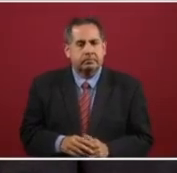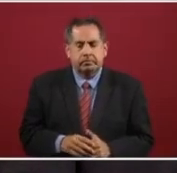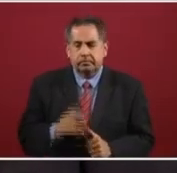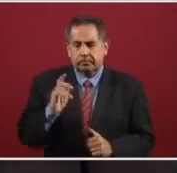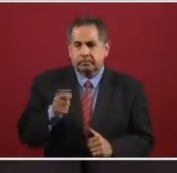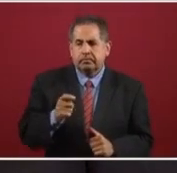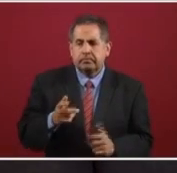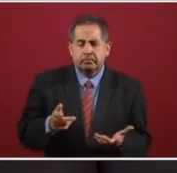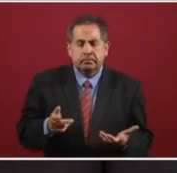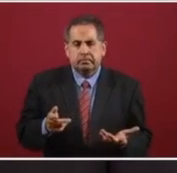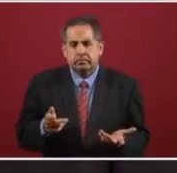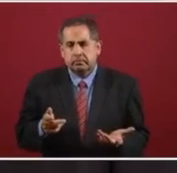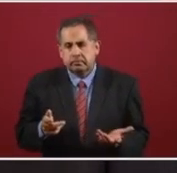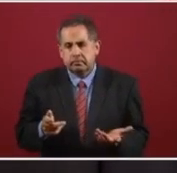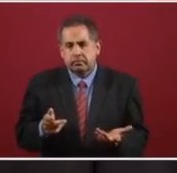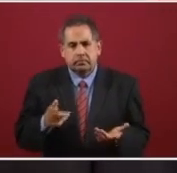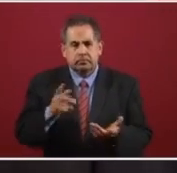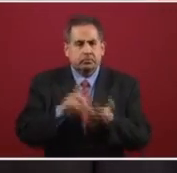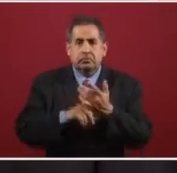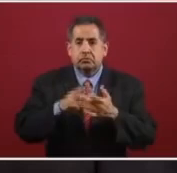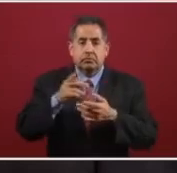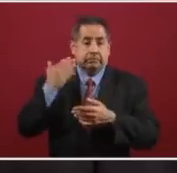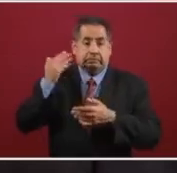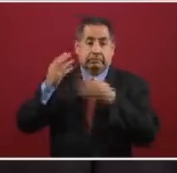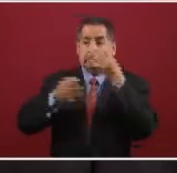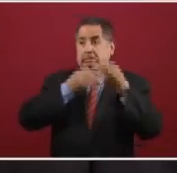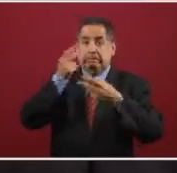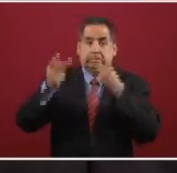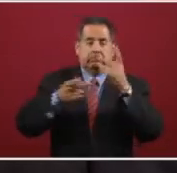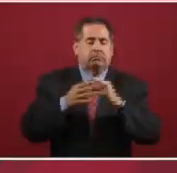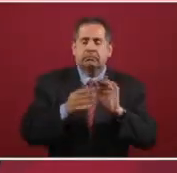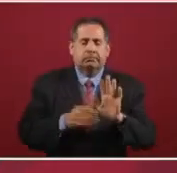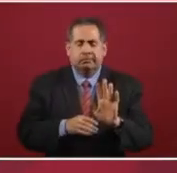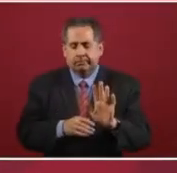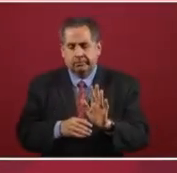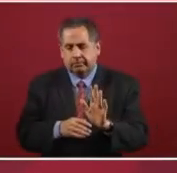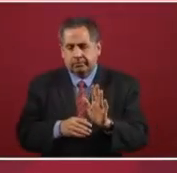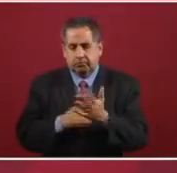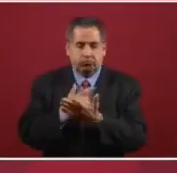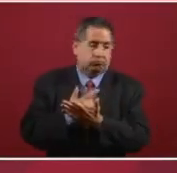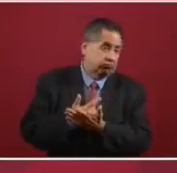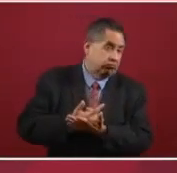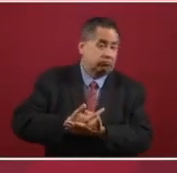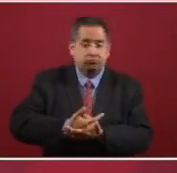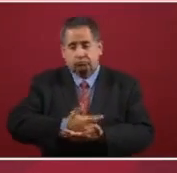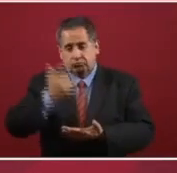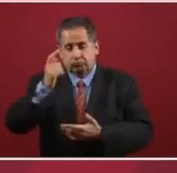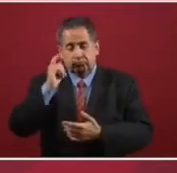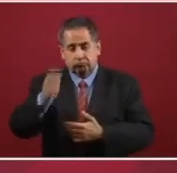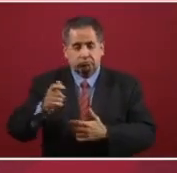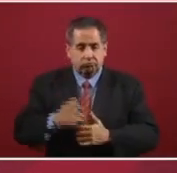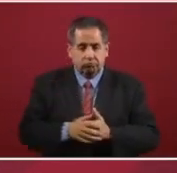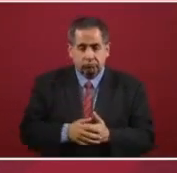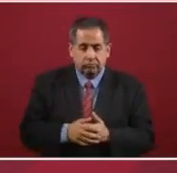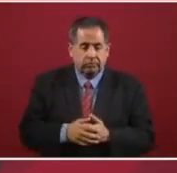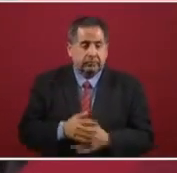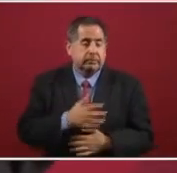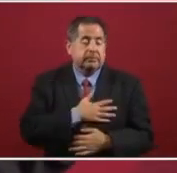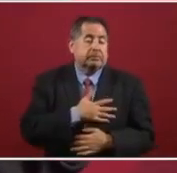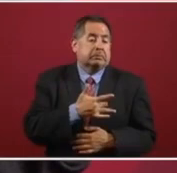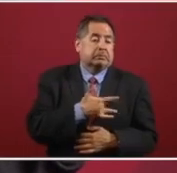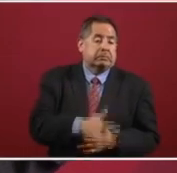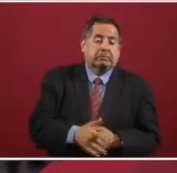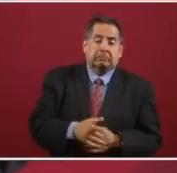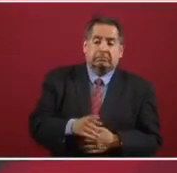que no es, como se dijo al principio, un asunto pasional o de